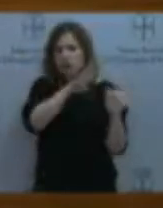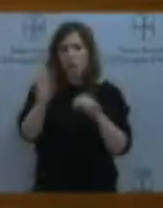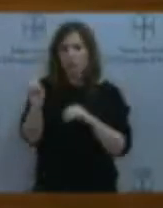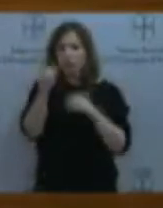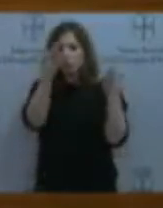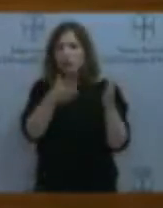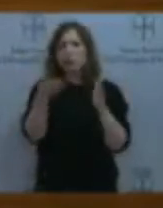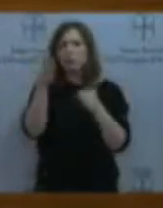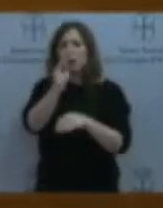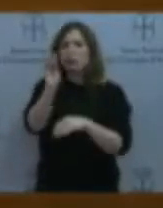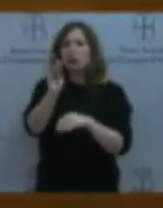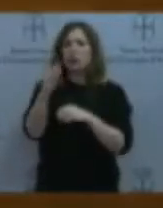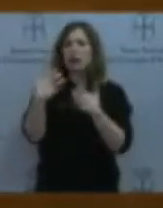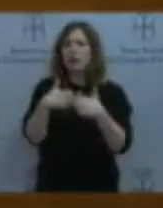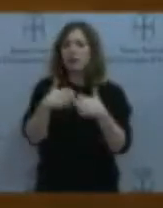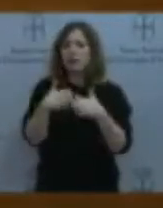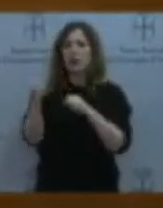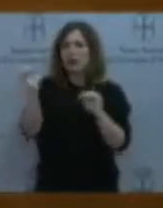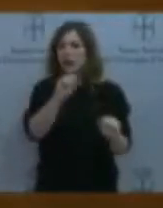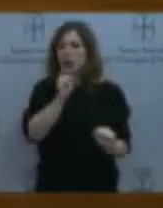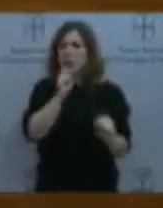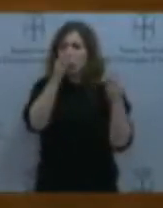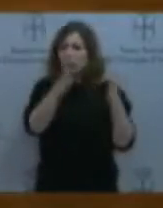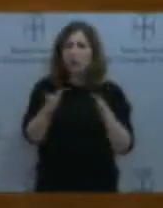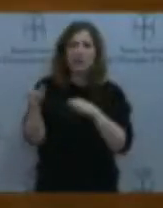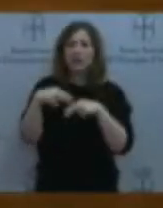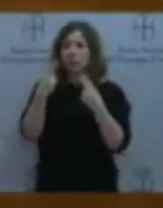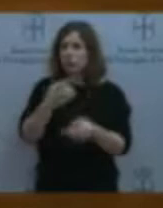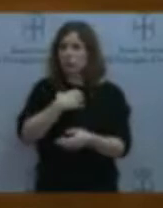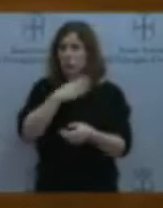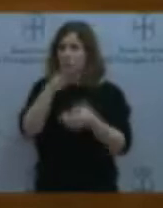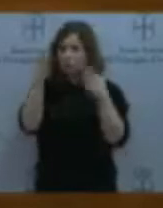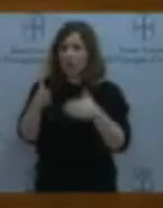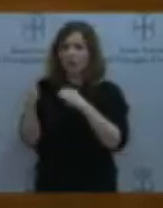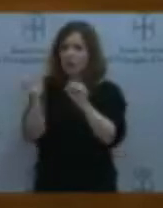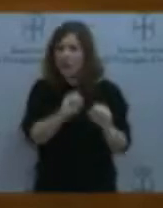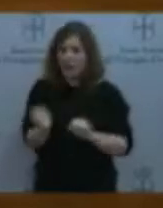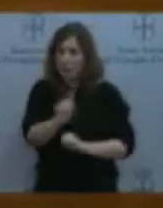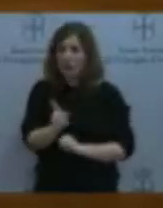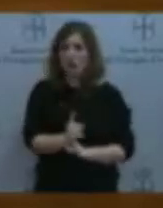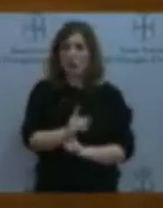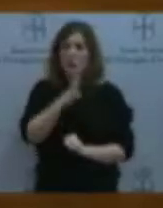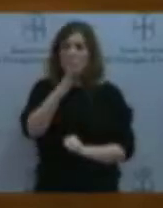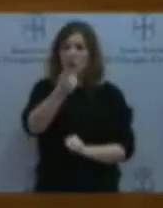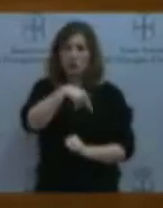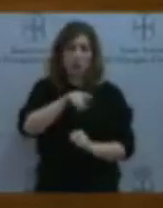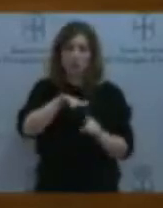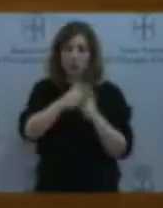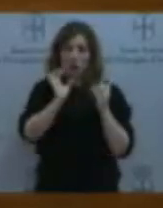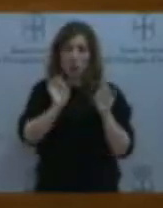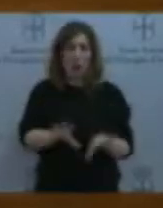se defiende la industria, ustedes no pueden responder porque ustedes no la defendieron. No la defendieron y por eso estamos como estamos.